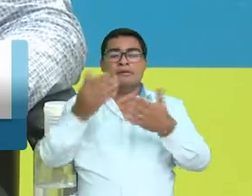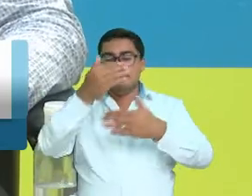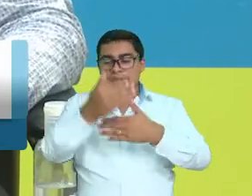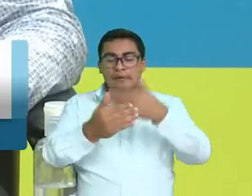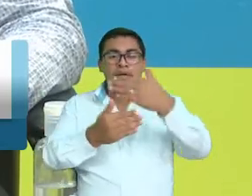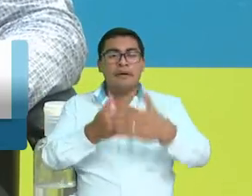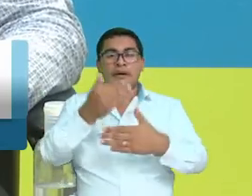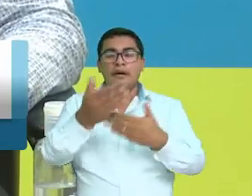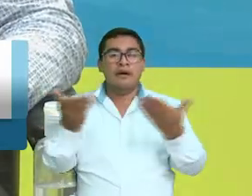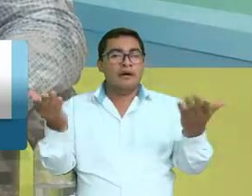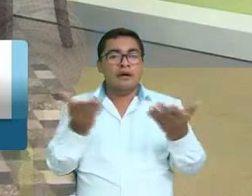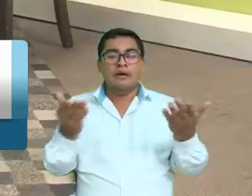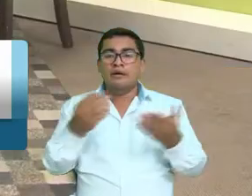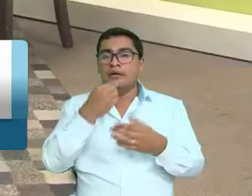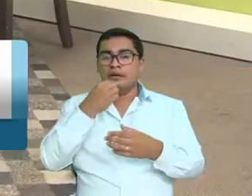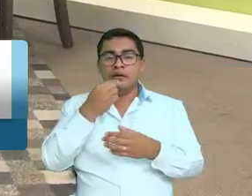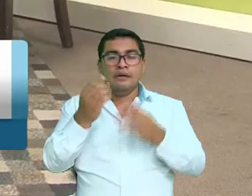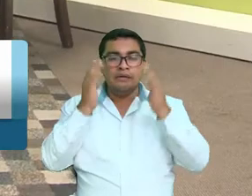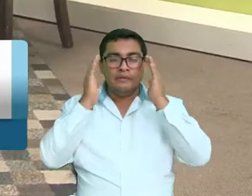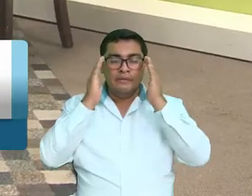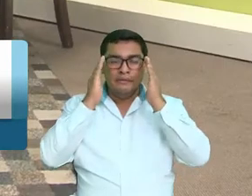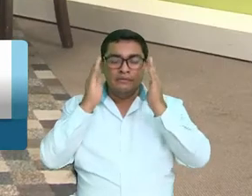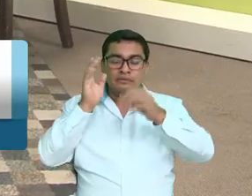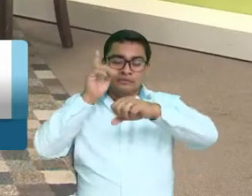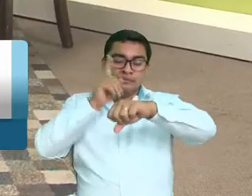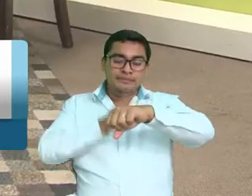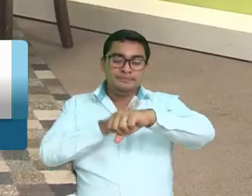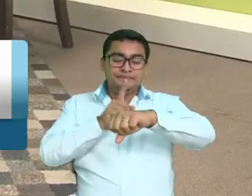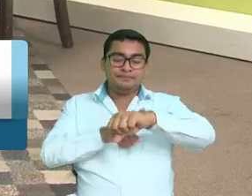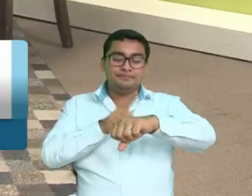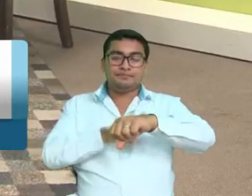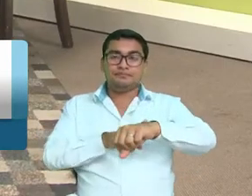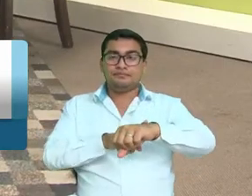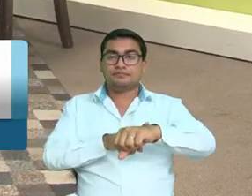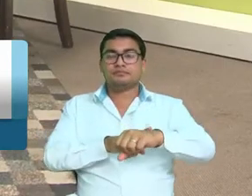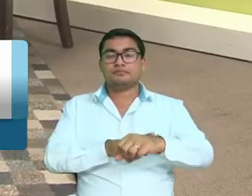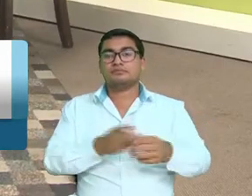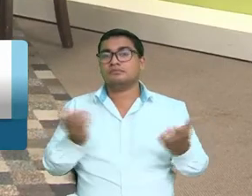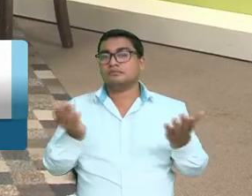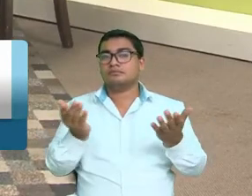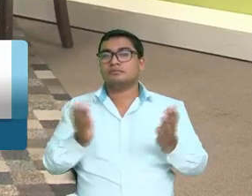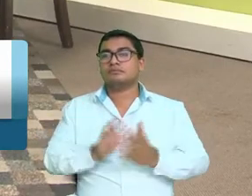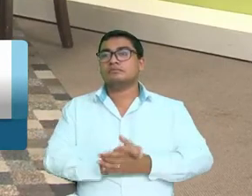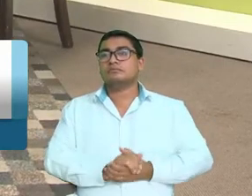proceso? En tiempo, mira, el tiempo que lleva eso,